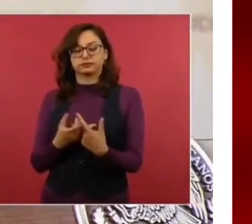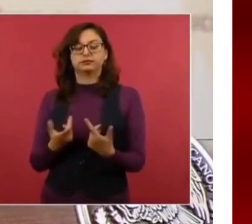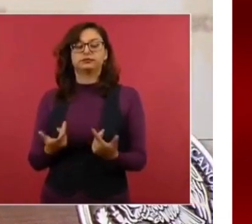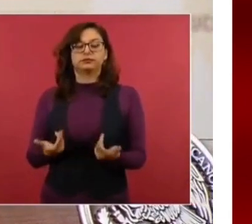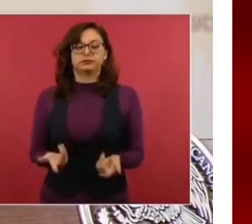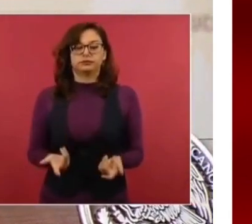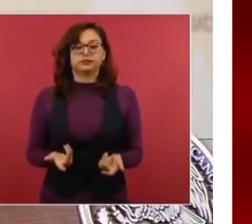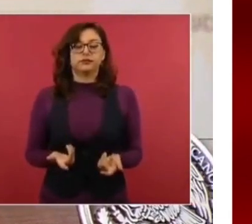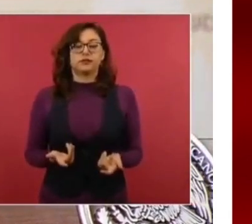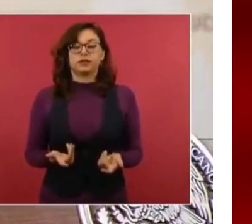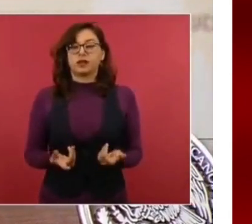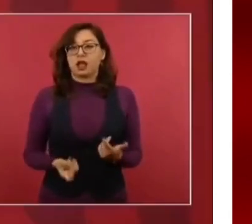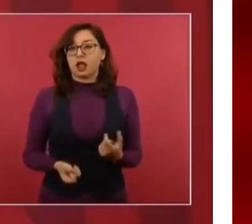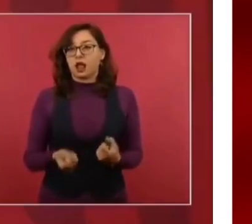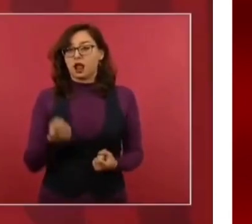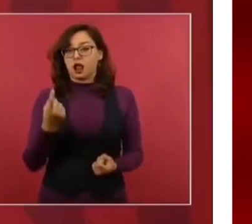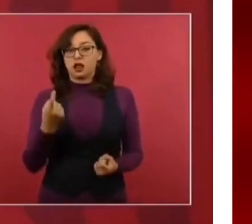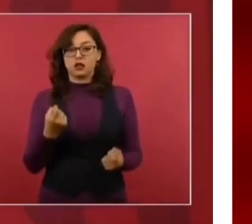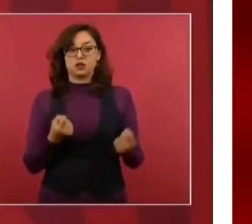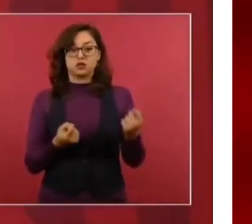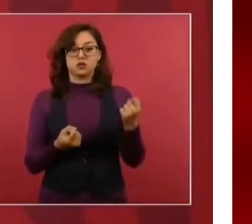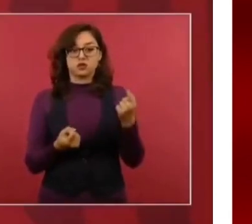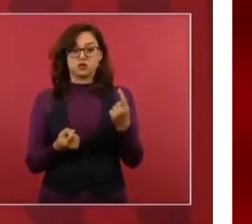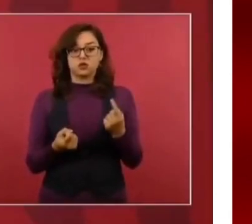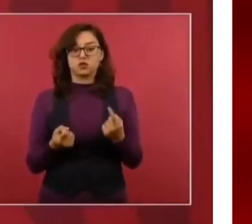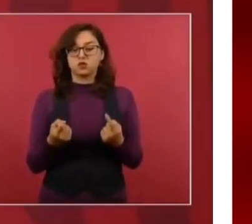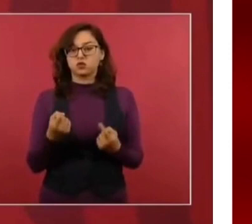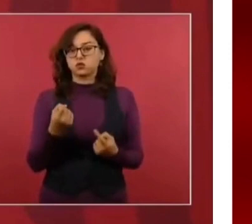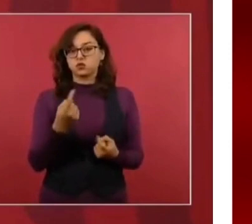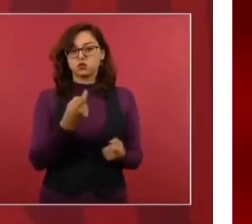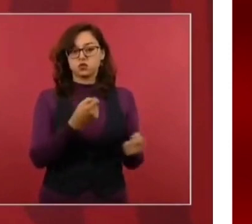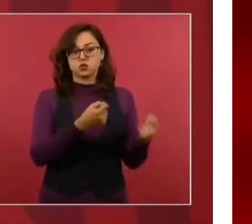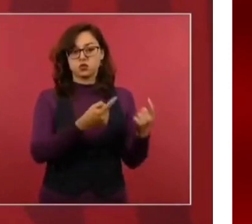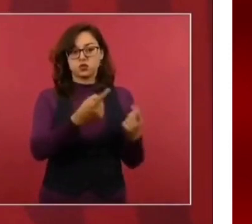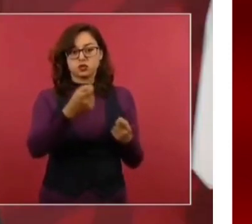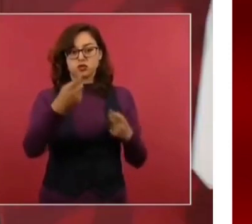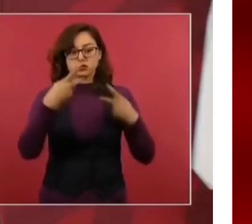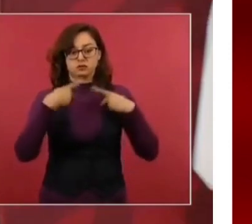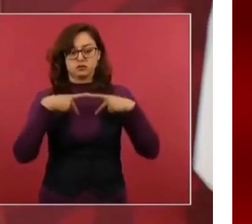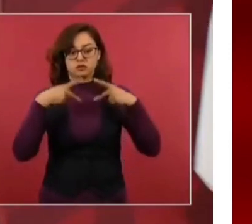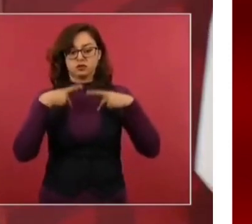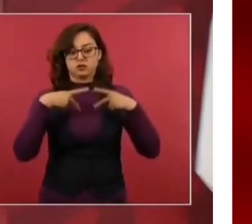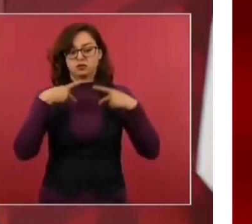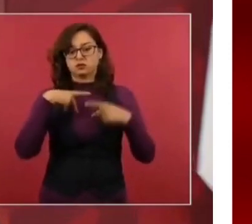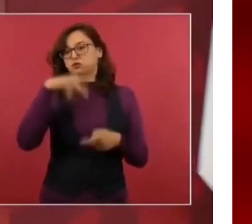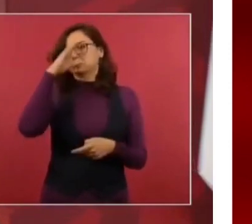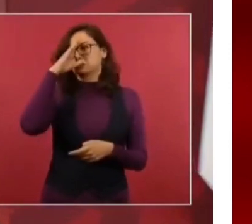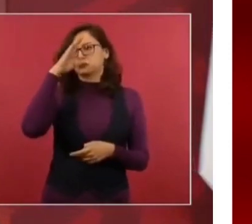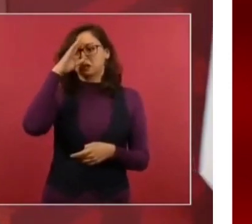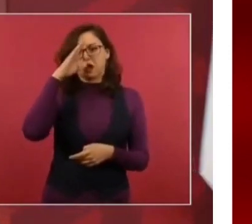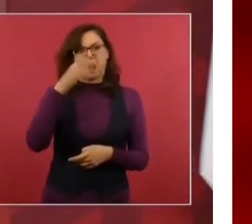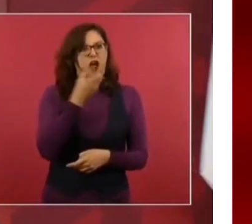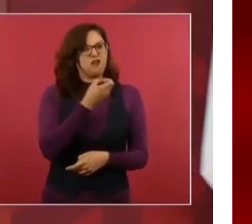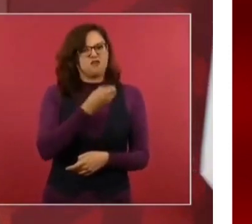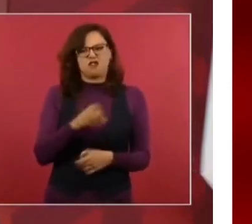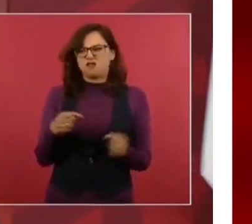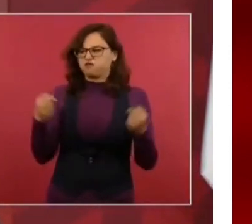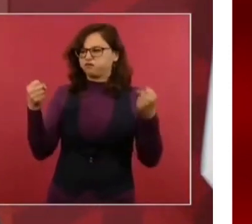lugares en donde se piensa que todo debe ser por la fuerza